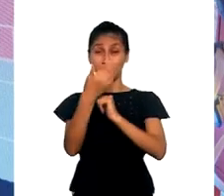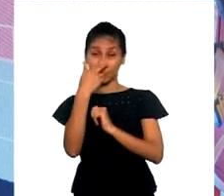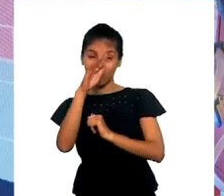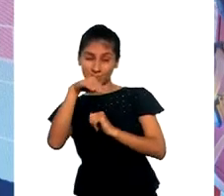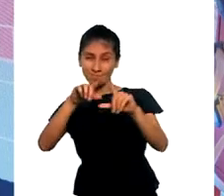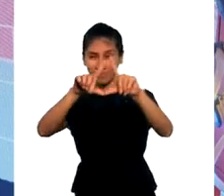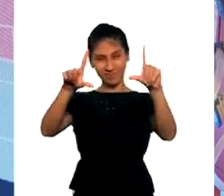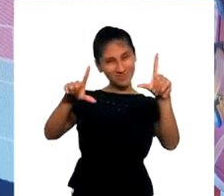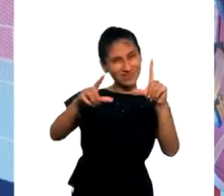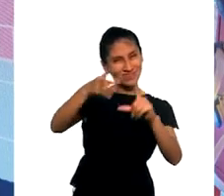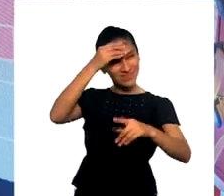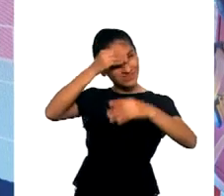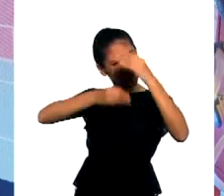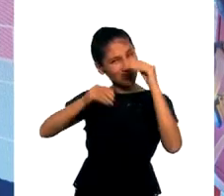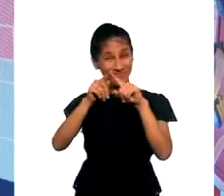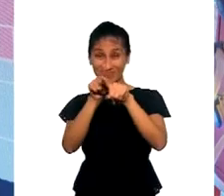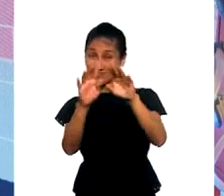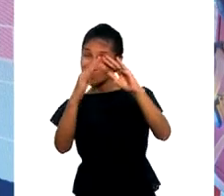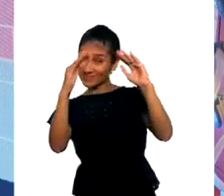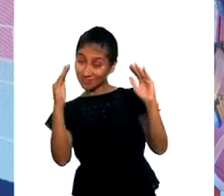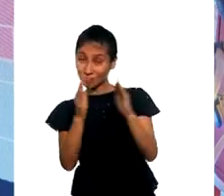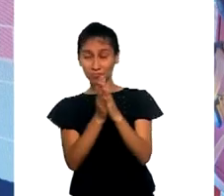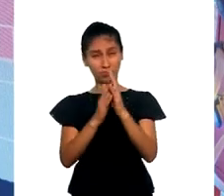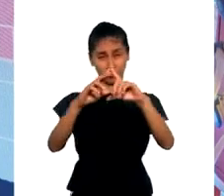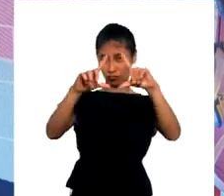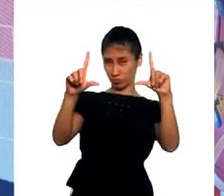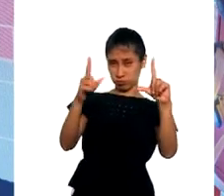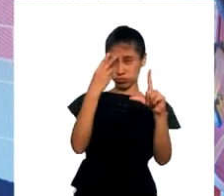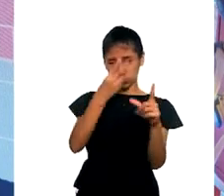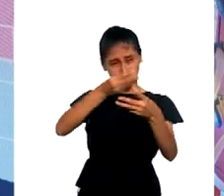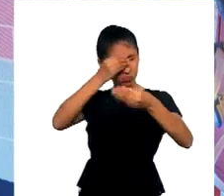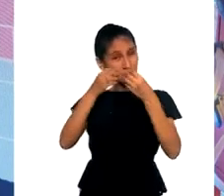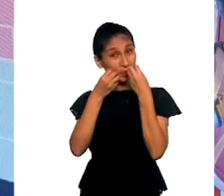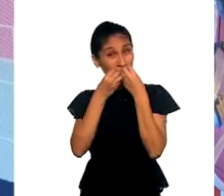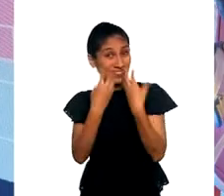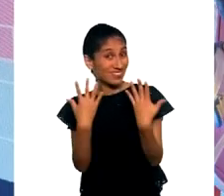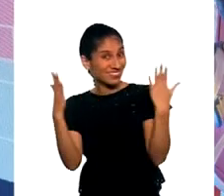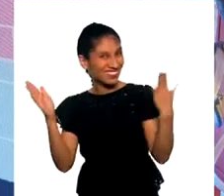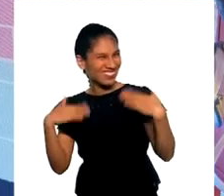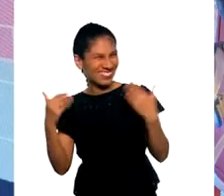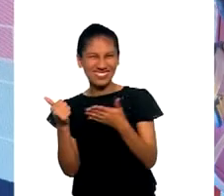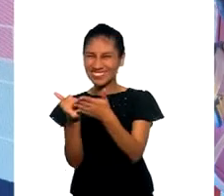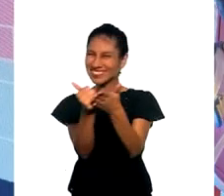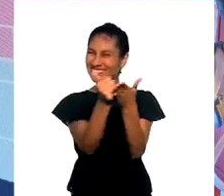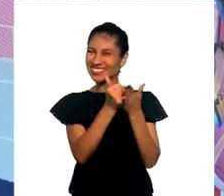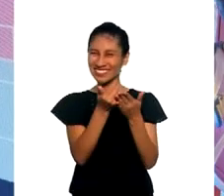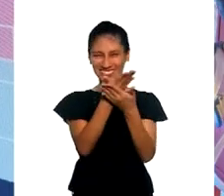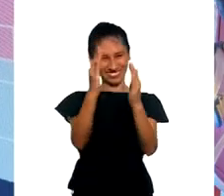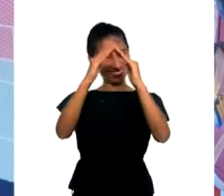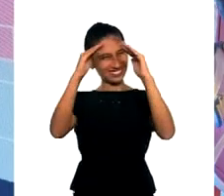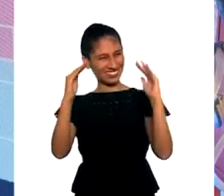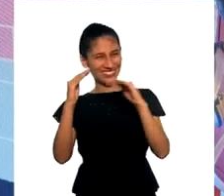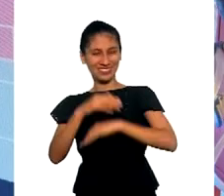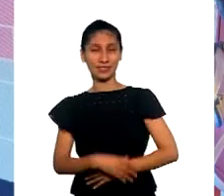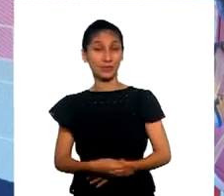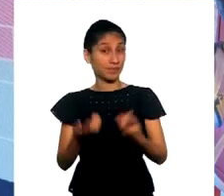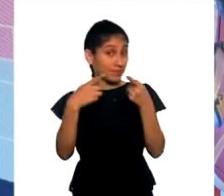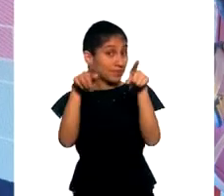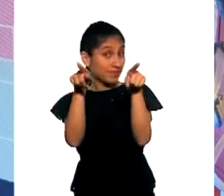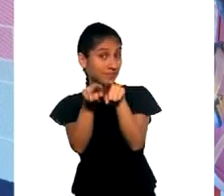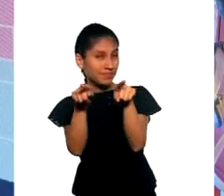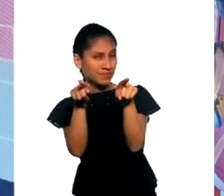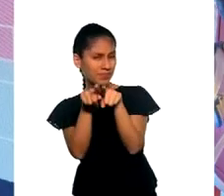puedan seguir aprendiendo desde donde estén de forma segura divertida y útil desde sus hogares pero